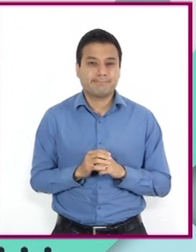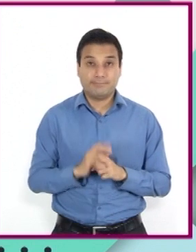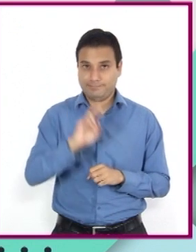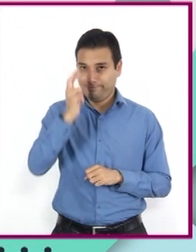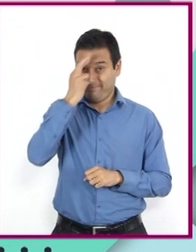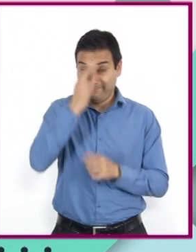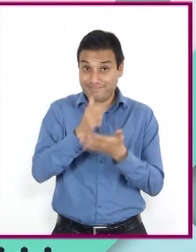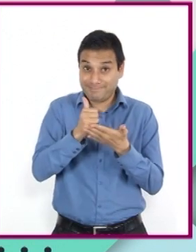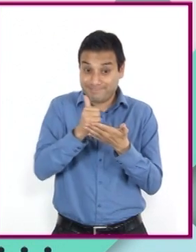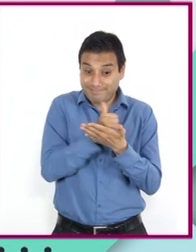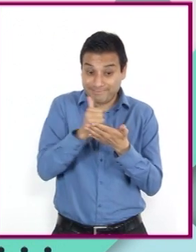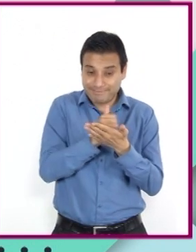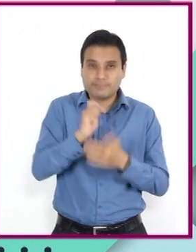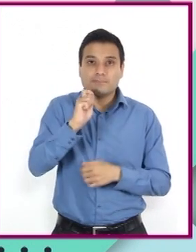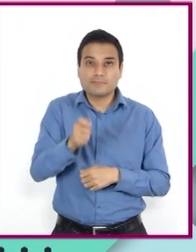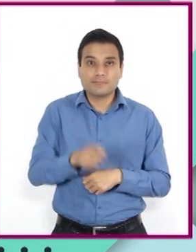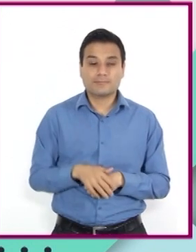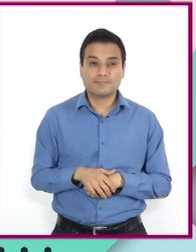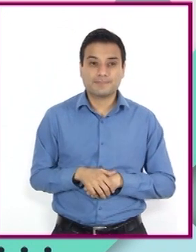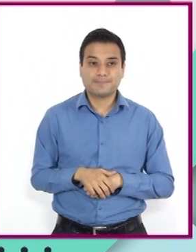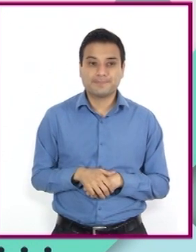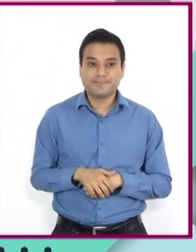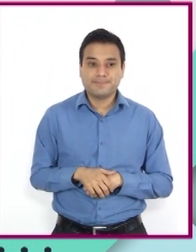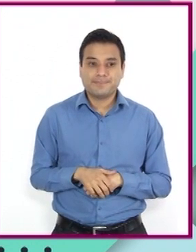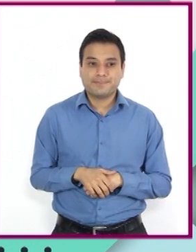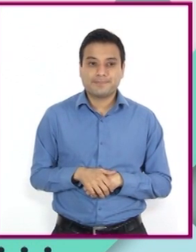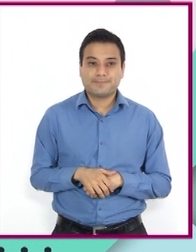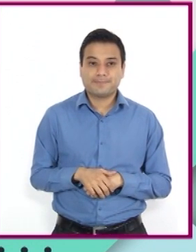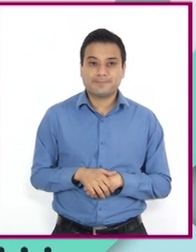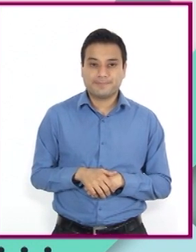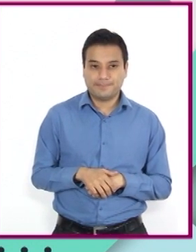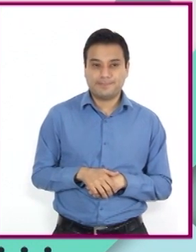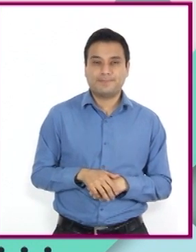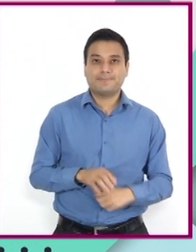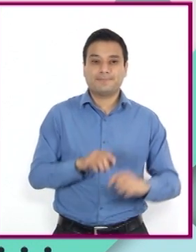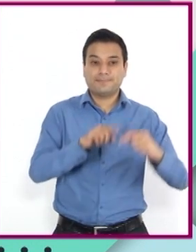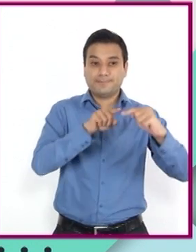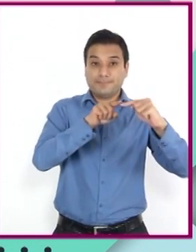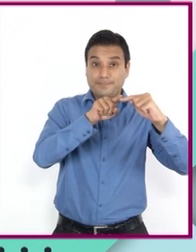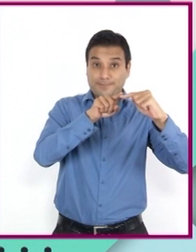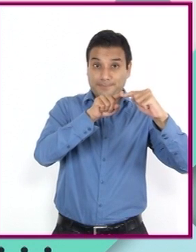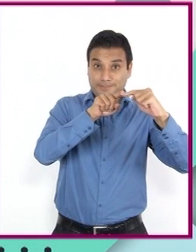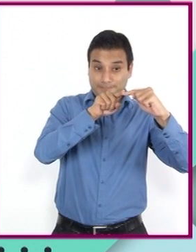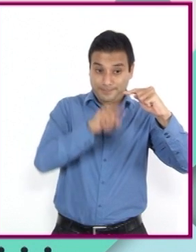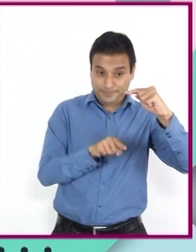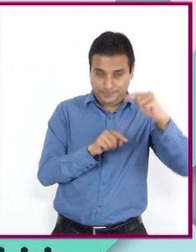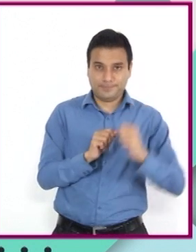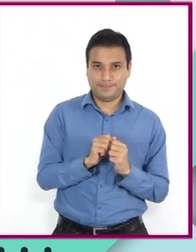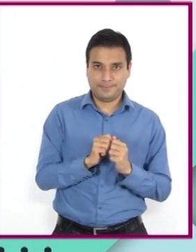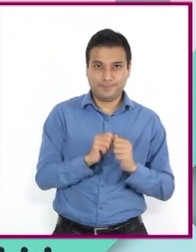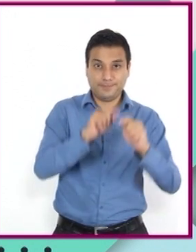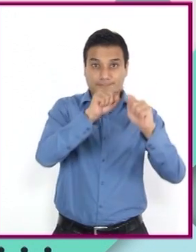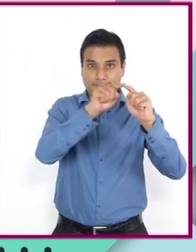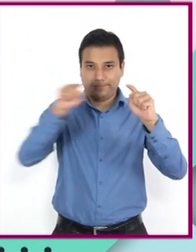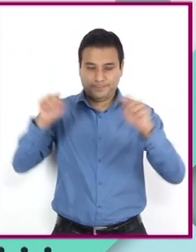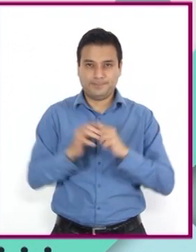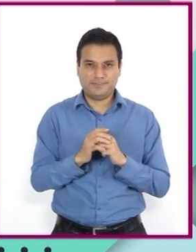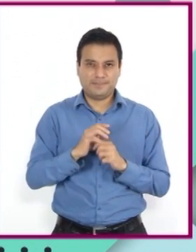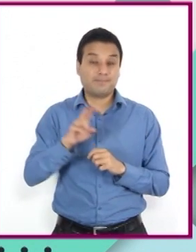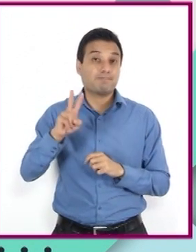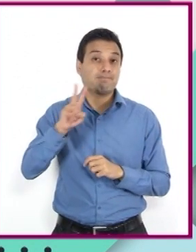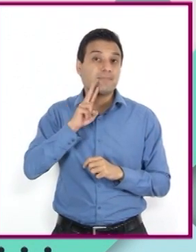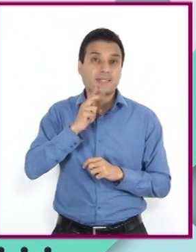azul se tiene al dividendo y en la columna azul al divisor. Valeria le dice a Giancarlo, ya